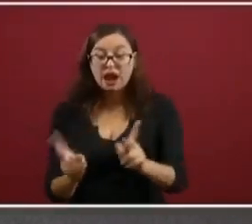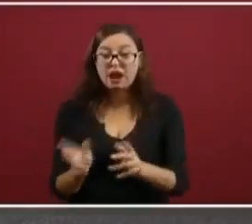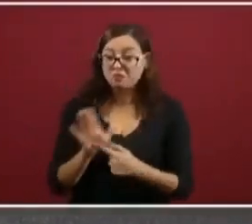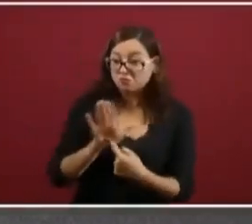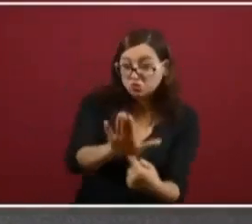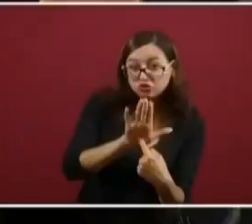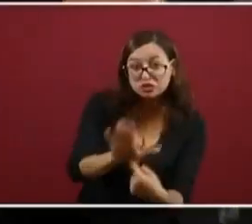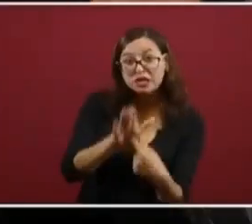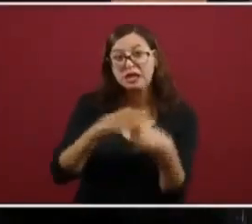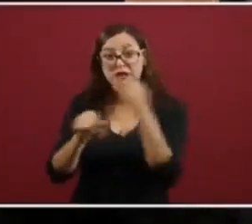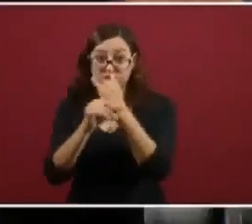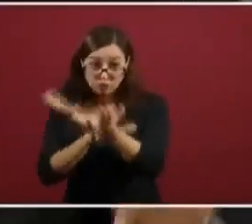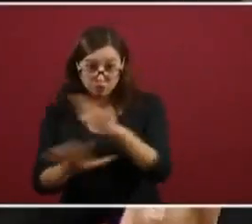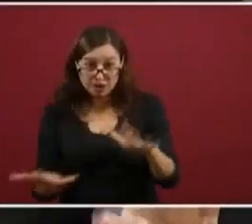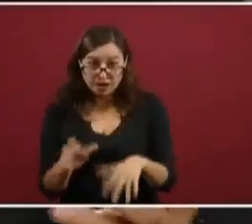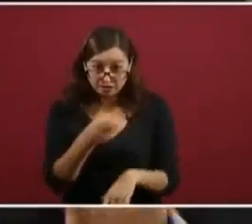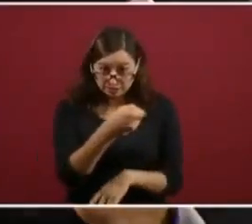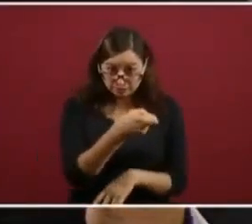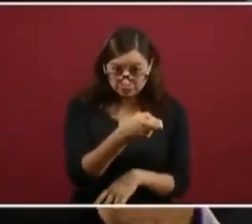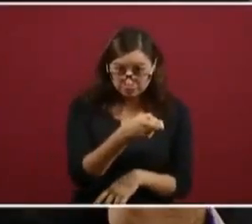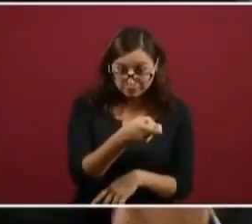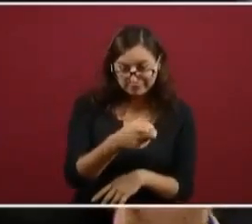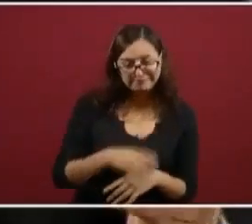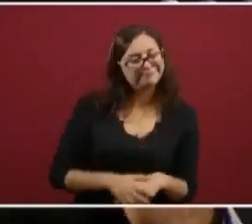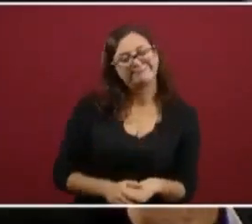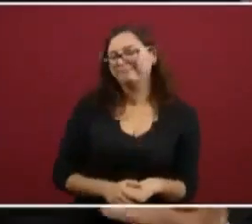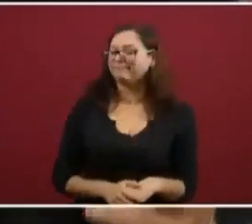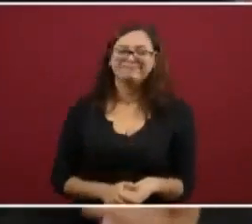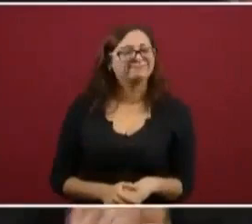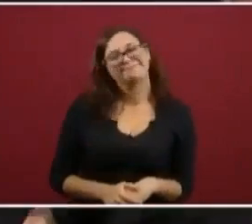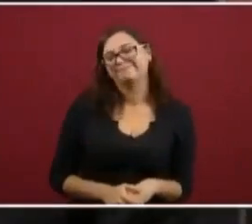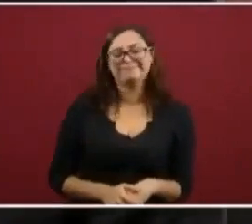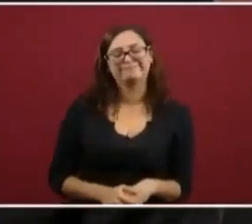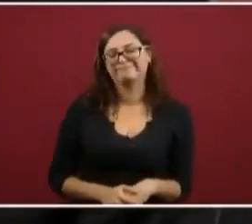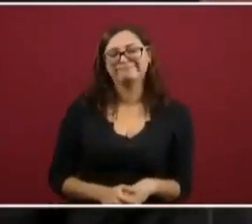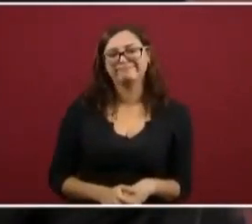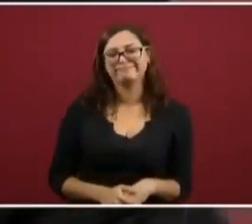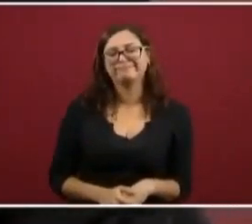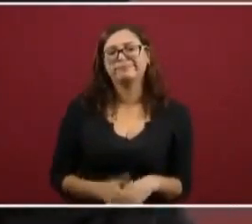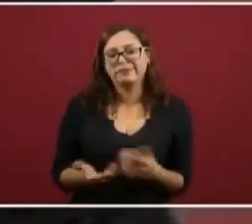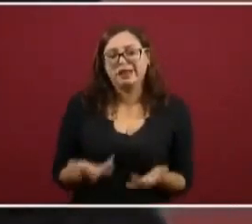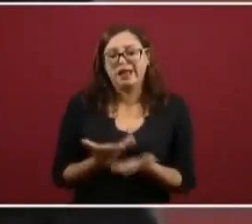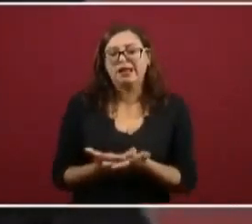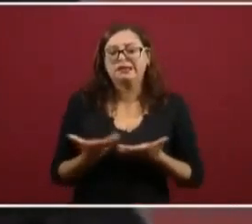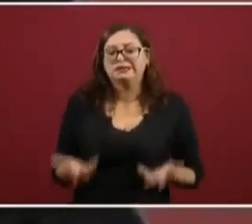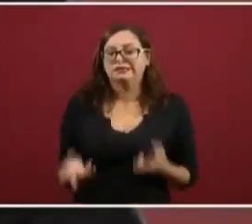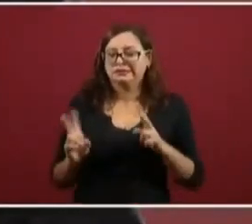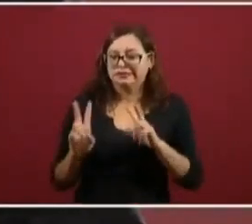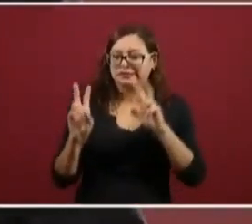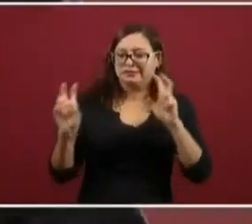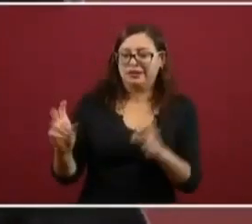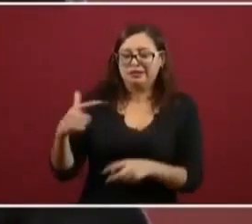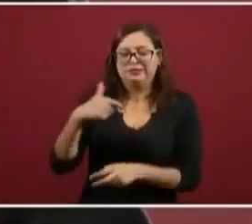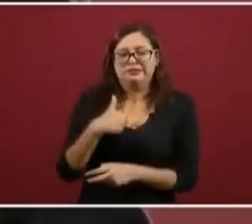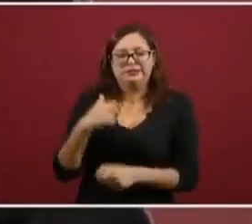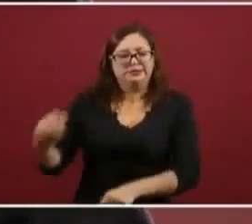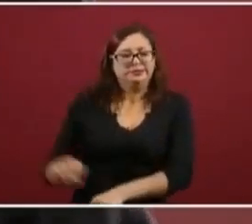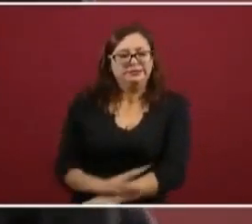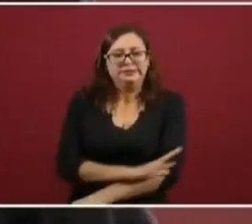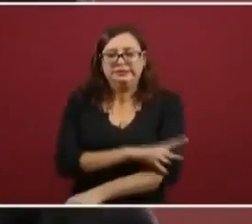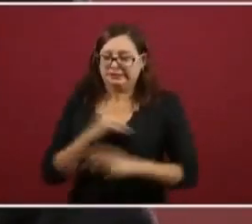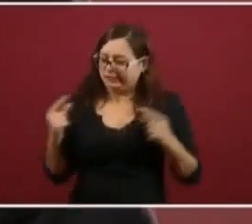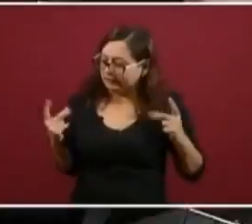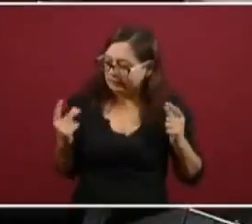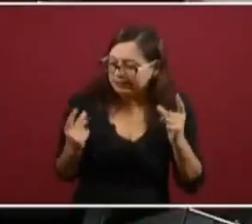entonces hablé de que mi loca pasión mi activismo